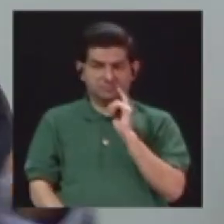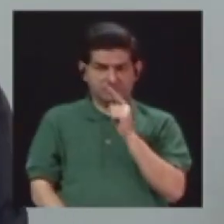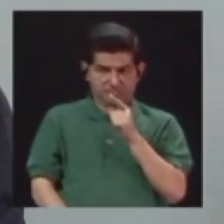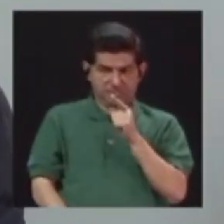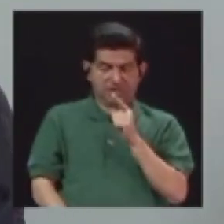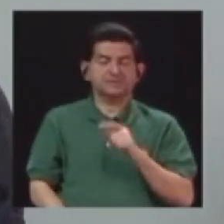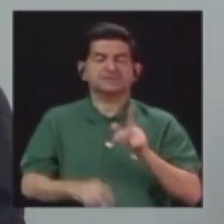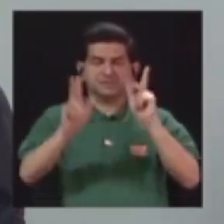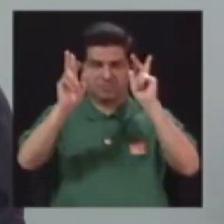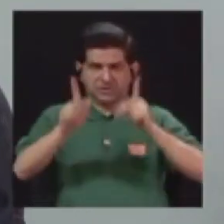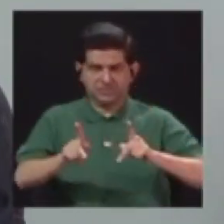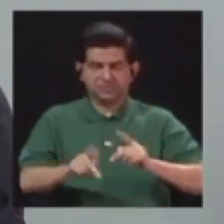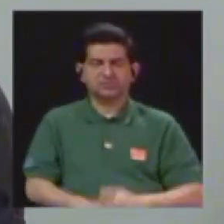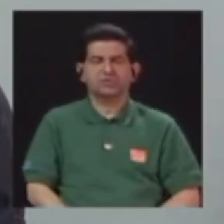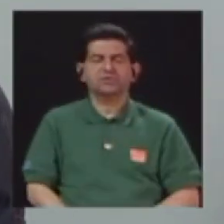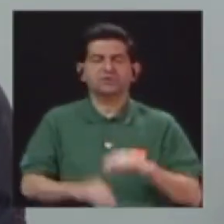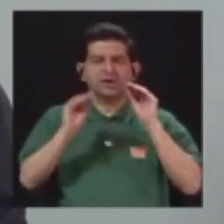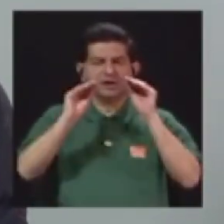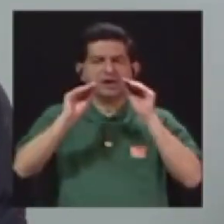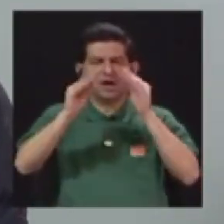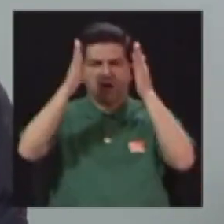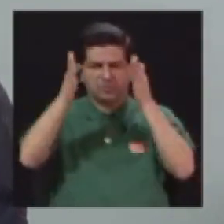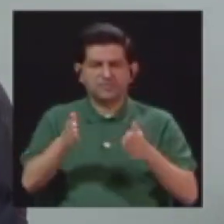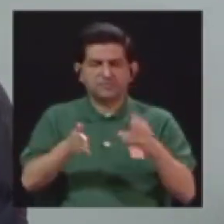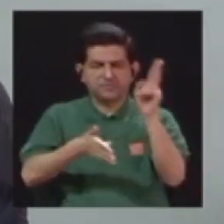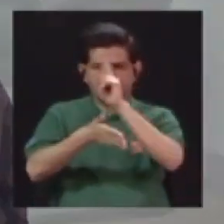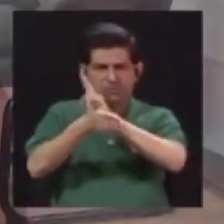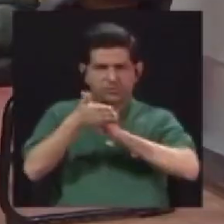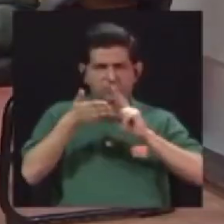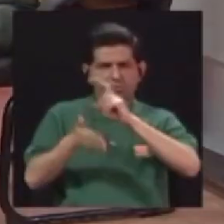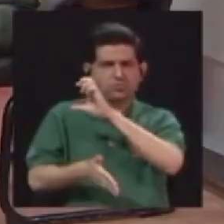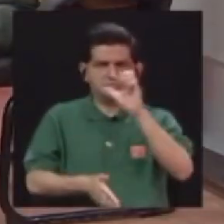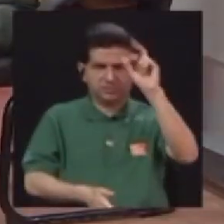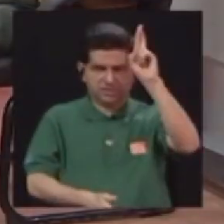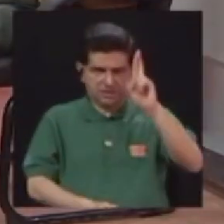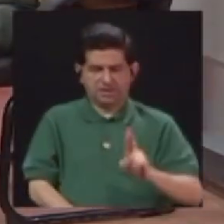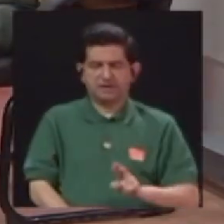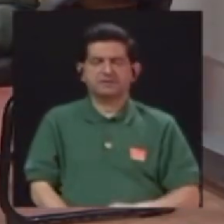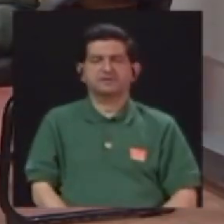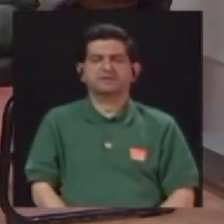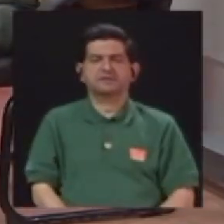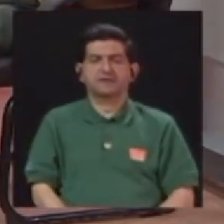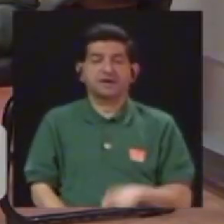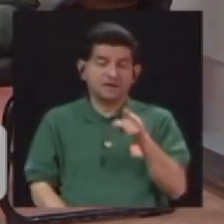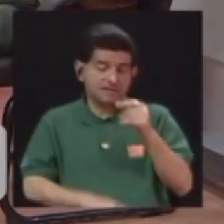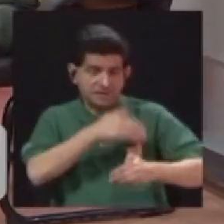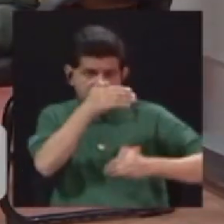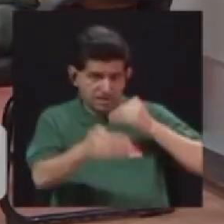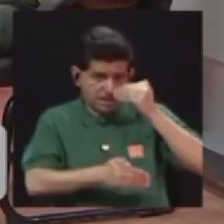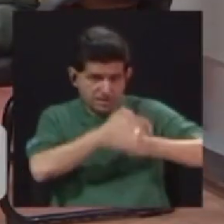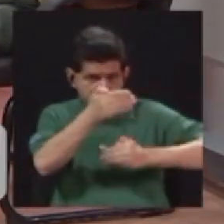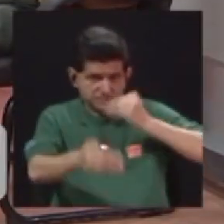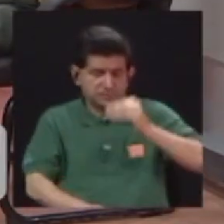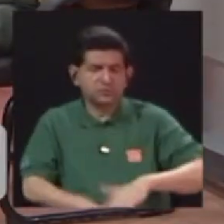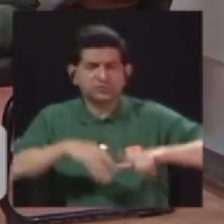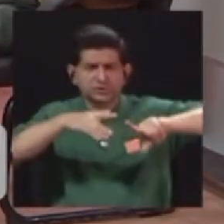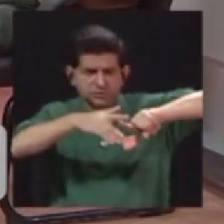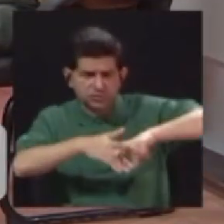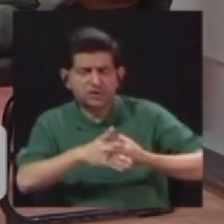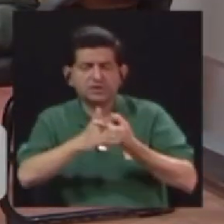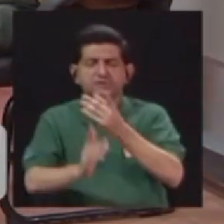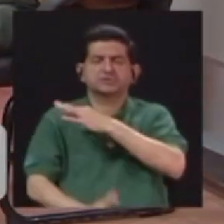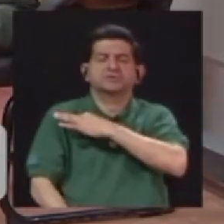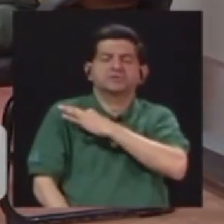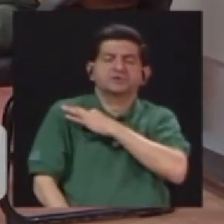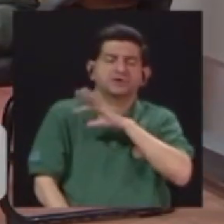estar haciendo docencia en la Universidad de Costa Rica, y ese proceso lo inició por